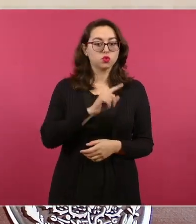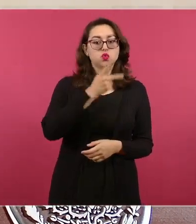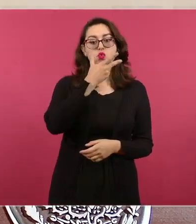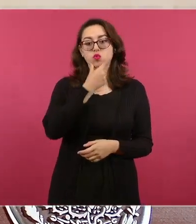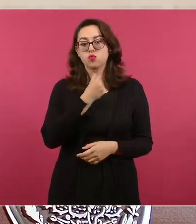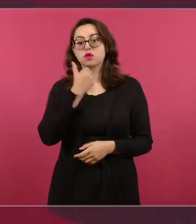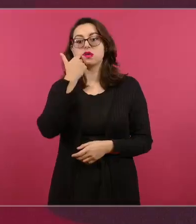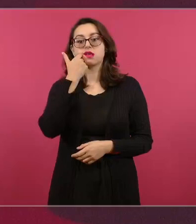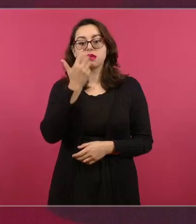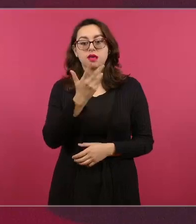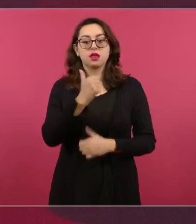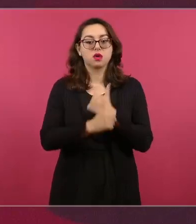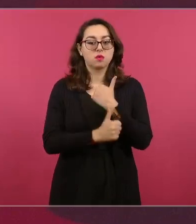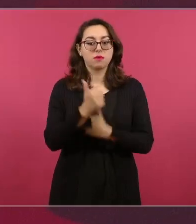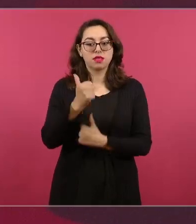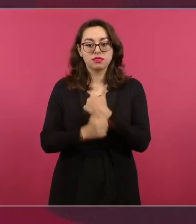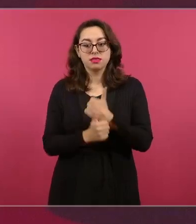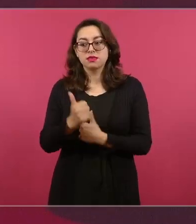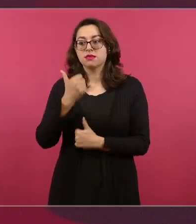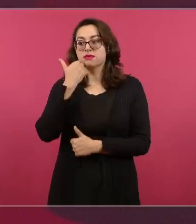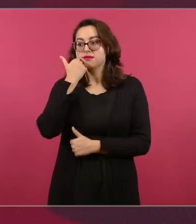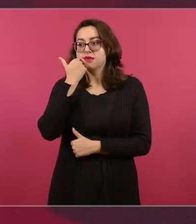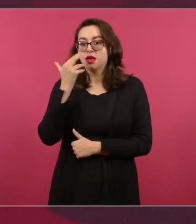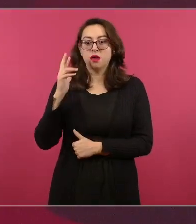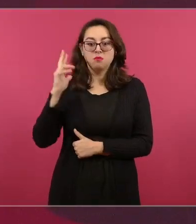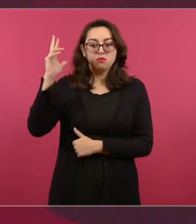hombres, que